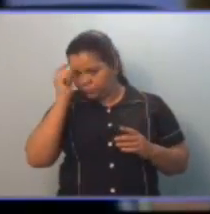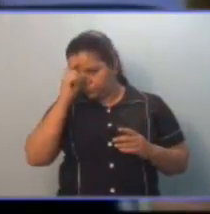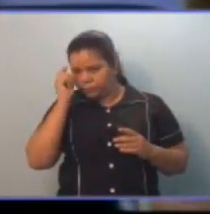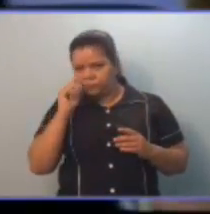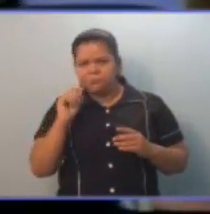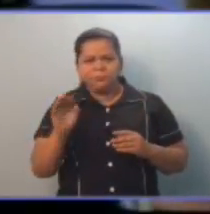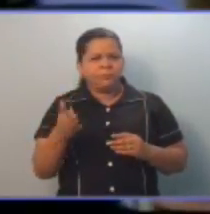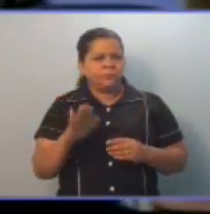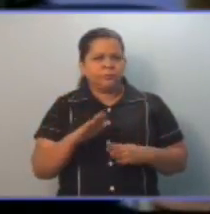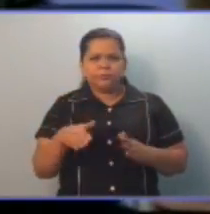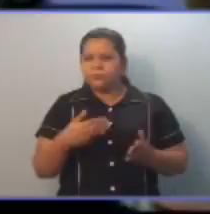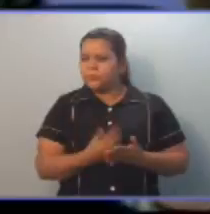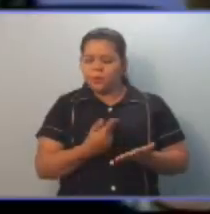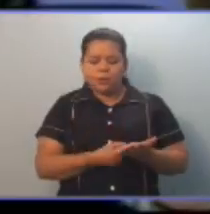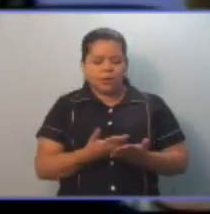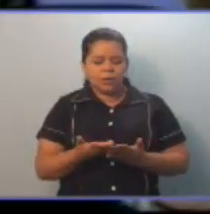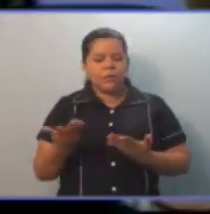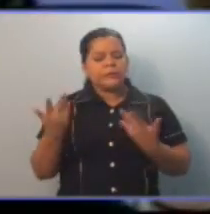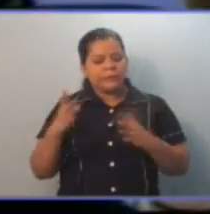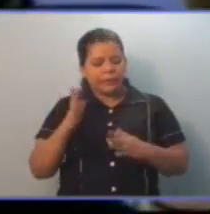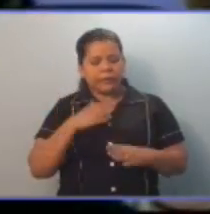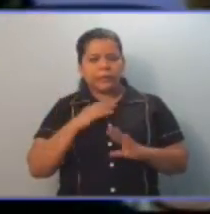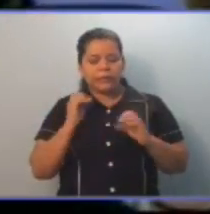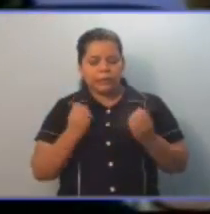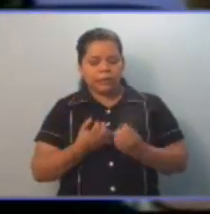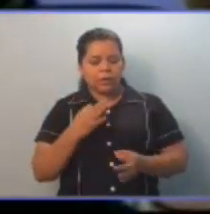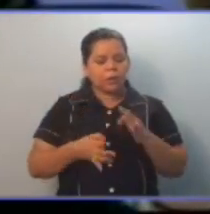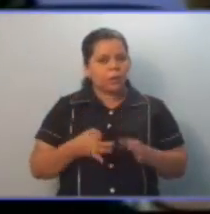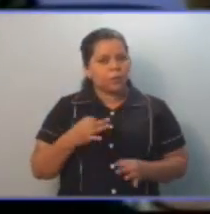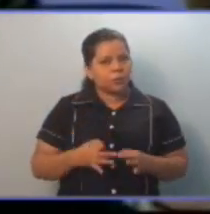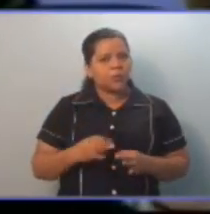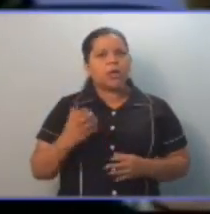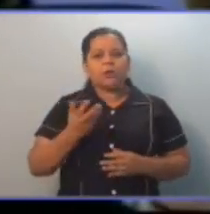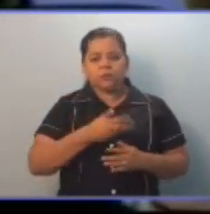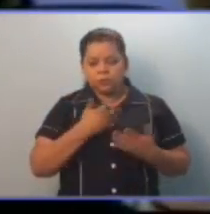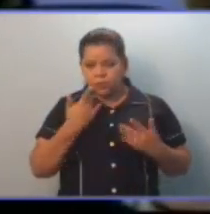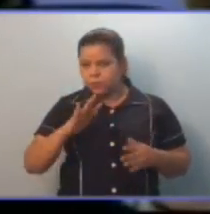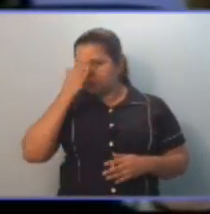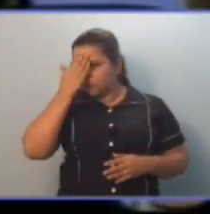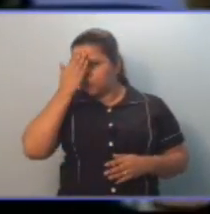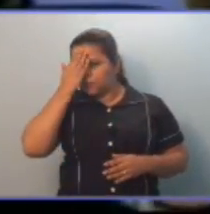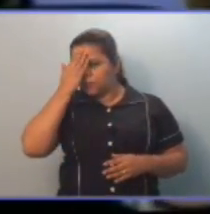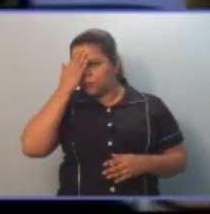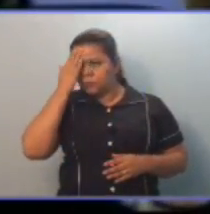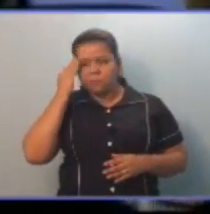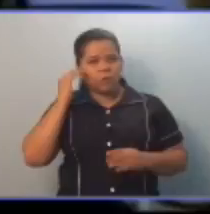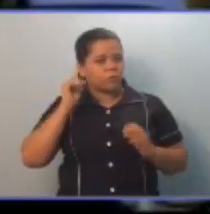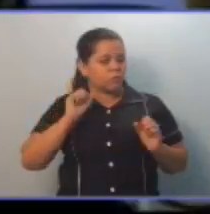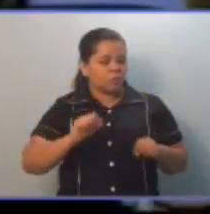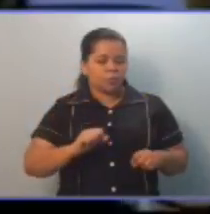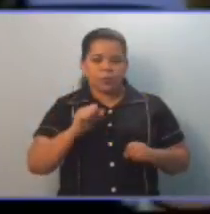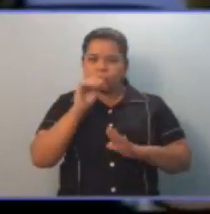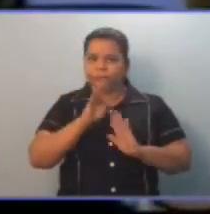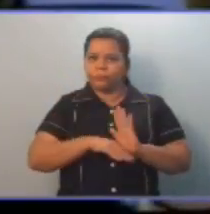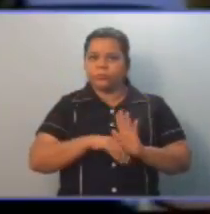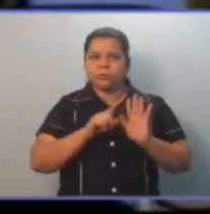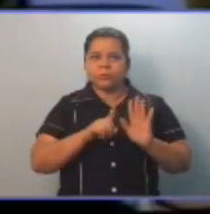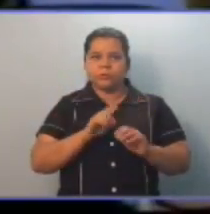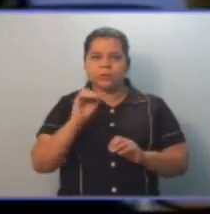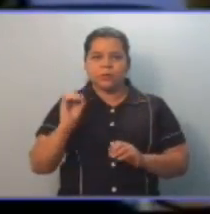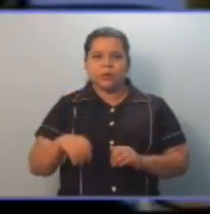hacer uso de los recursos con los que cuenta el órgano judicial, que conocemos que no pueden ser inferiores al 6% de